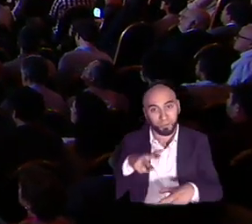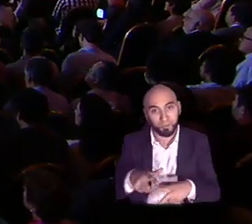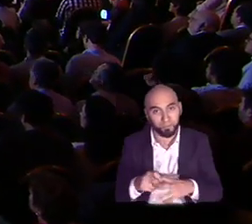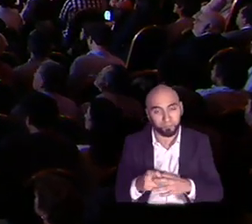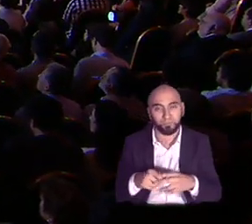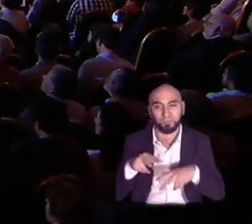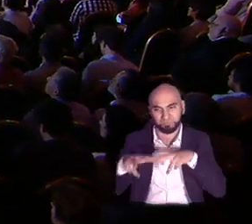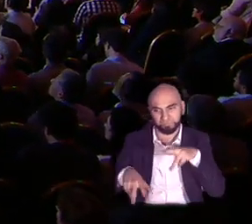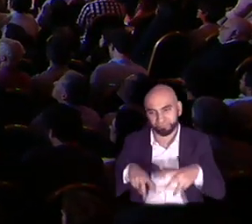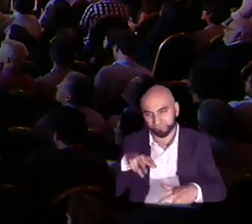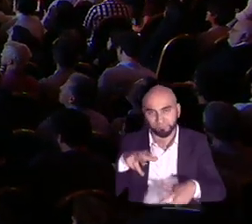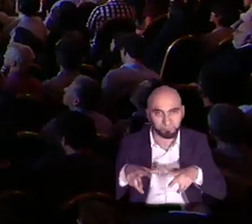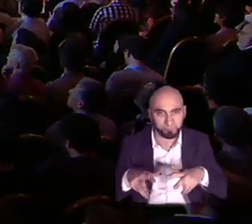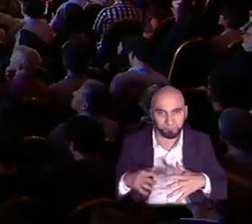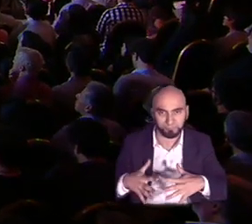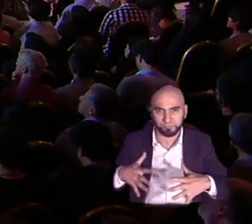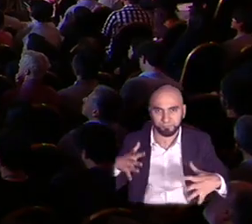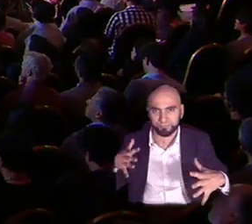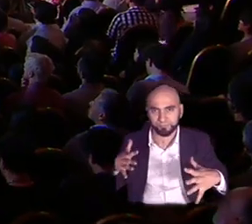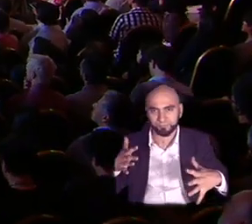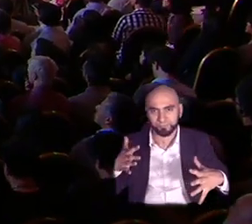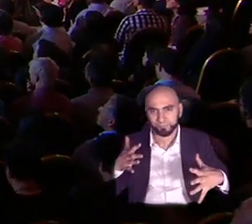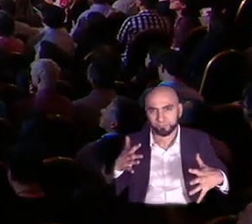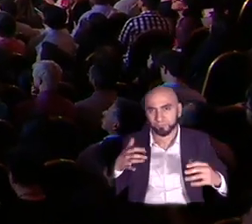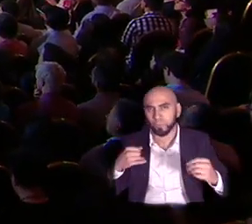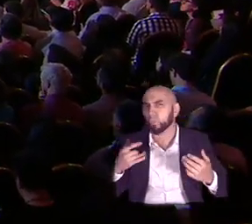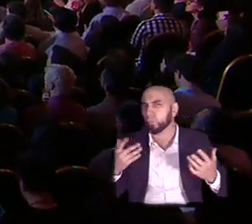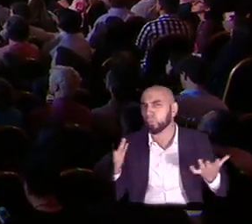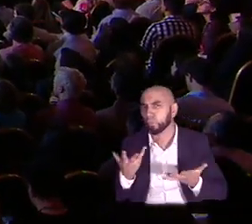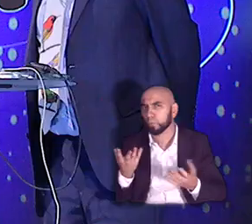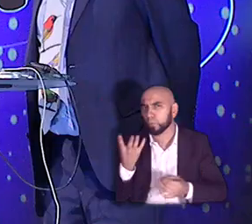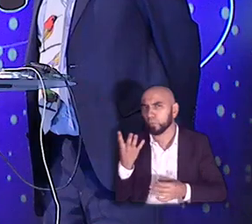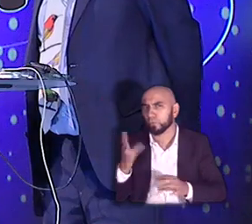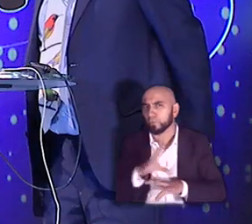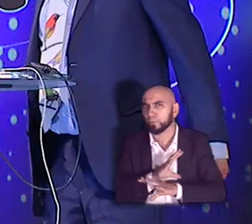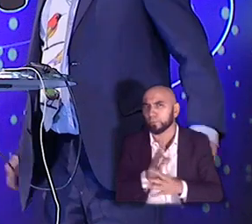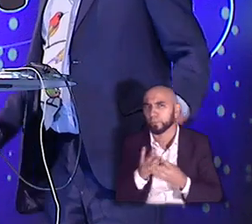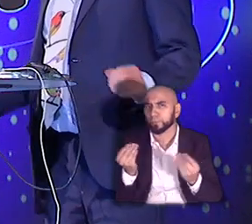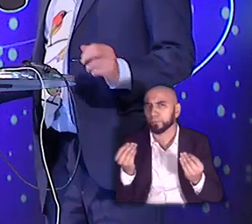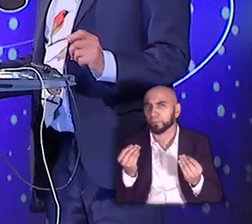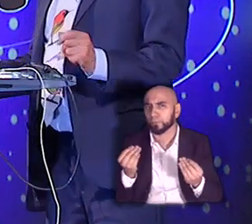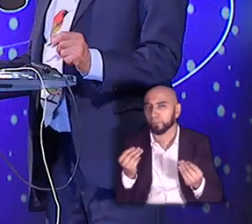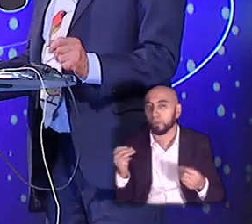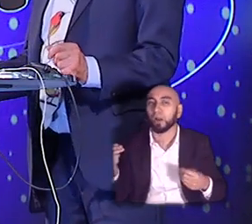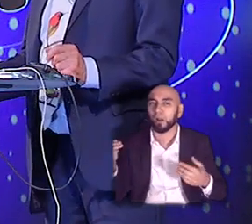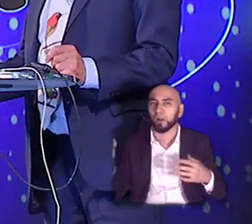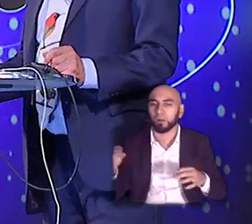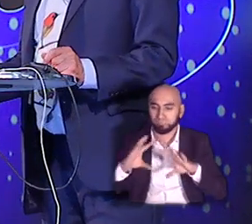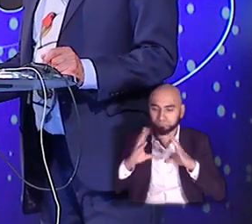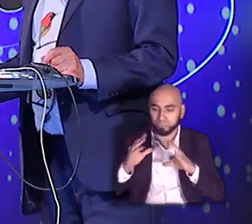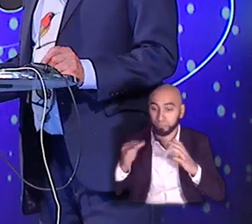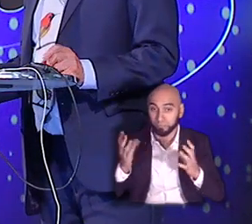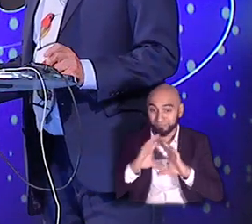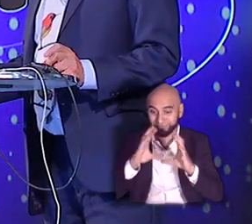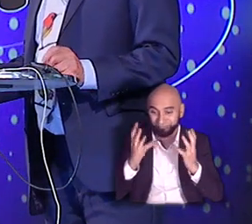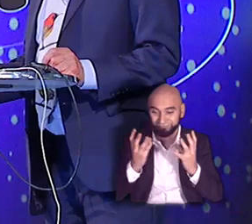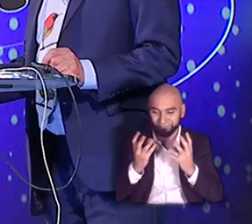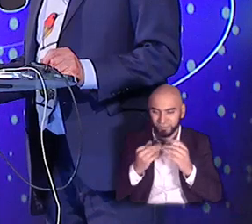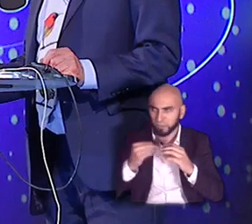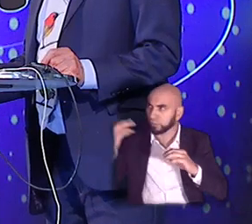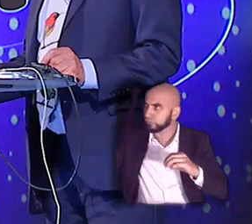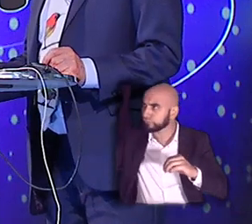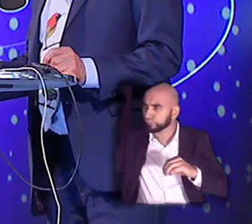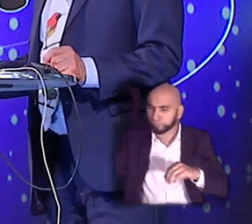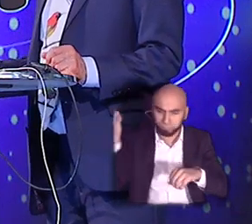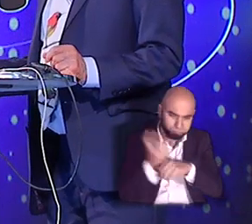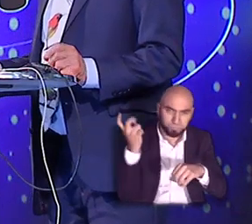una catástrofe muy grande. Un proyectil muy grande del espacio, un asteroide o comet, colisionó con lo que ahora es la península de Yucatán